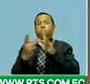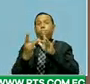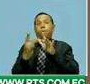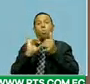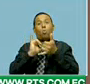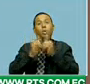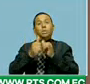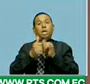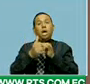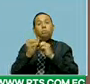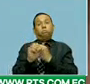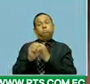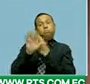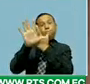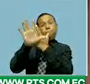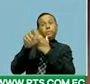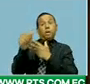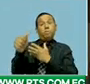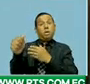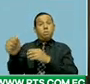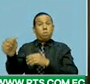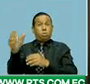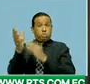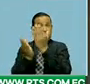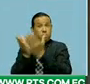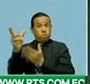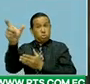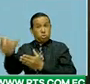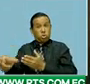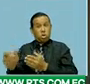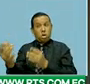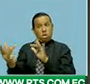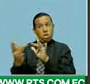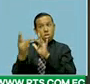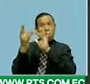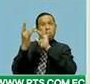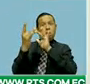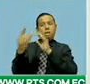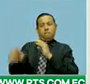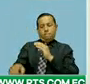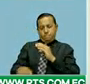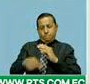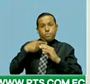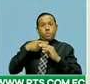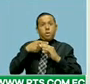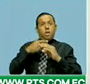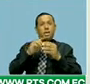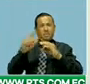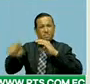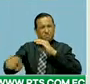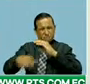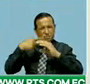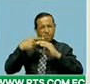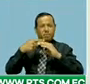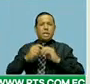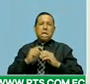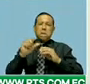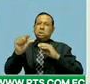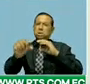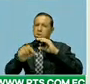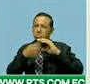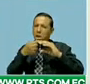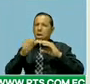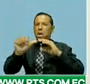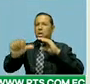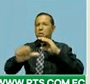el funcionario verifique su identidad se enviará un link al correo electrónico el según sistema de autenticación que busca permitir el acceso